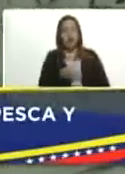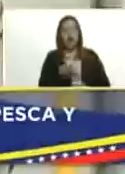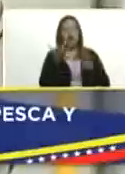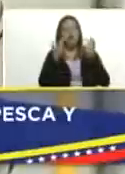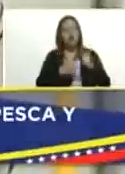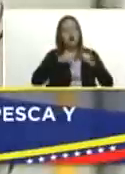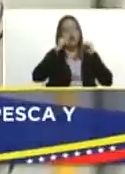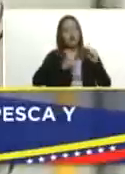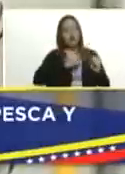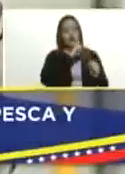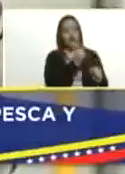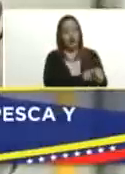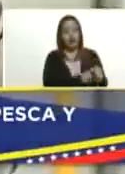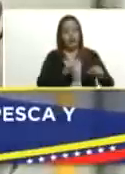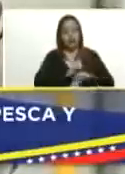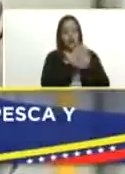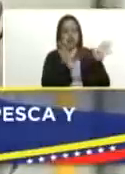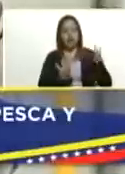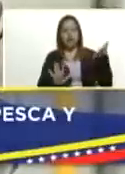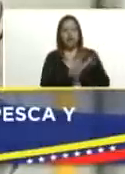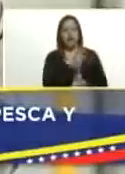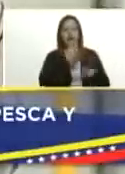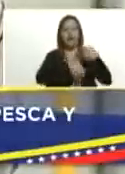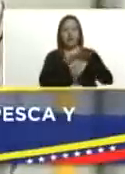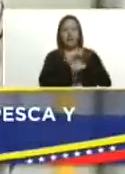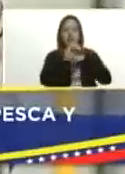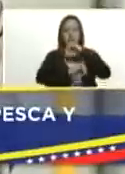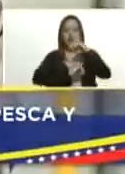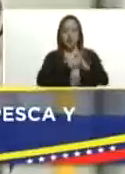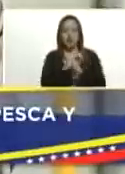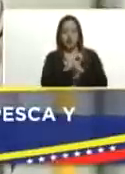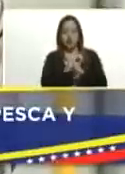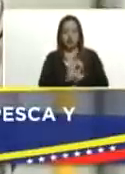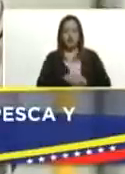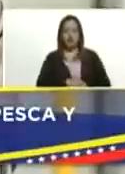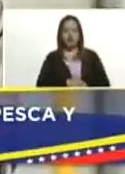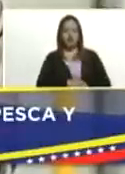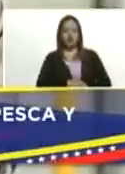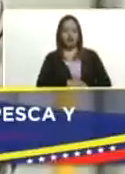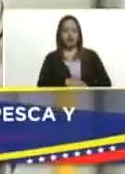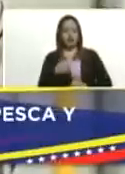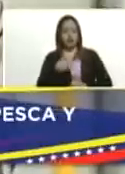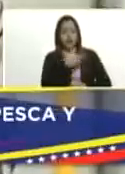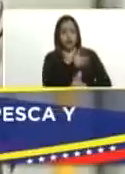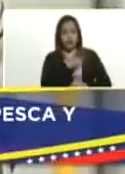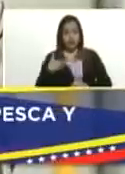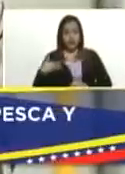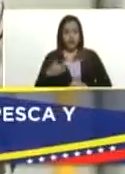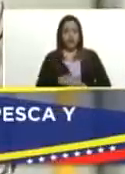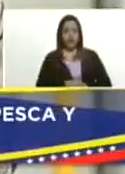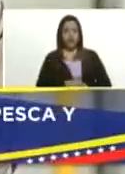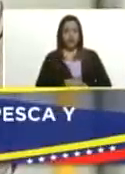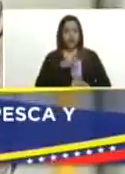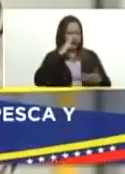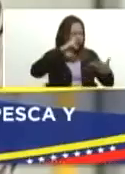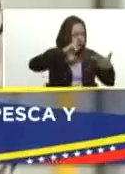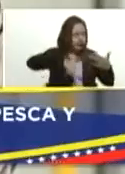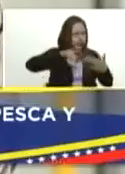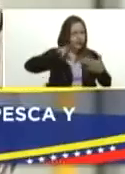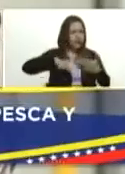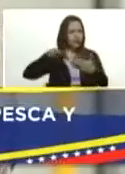Importante. Sí. Grueso. De la exportación. Y yo quisiera ver estos números,